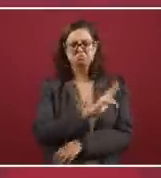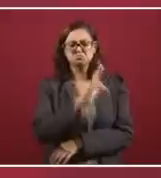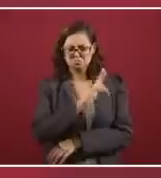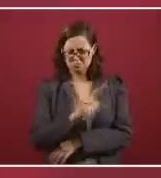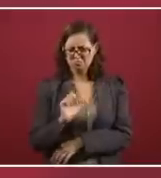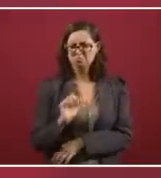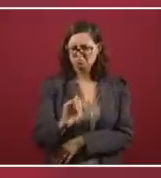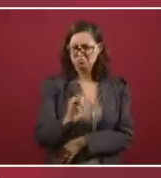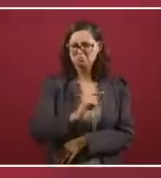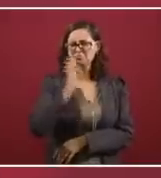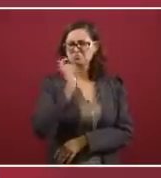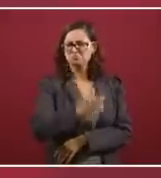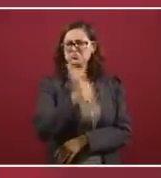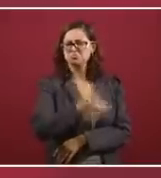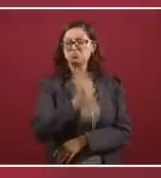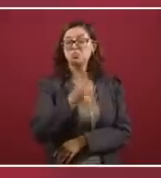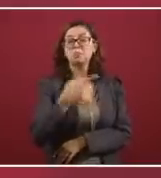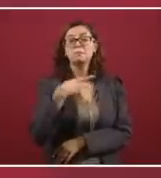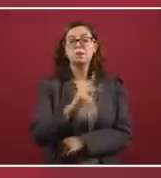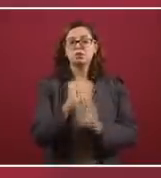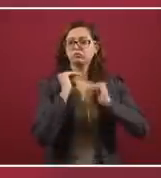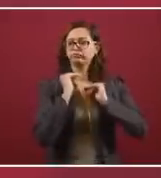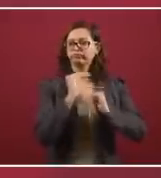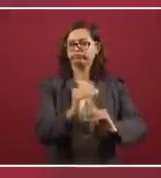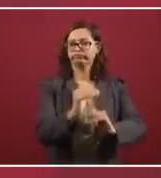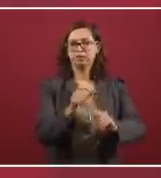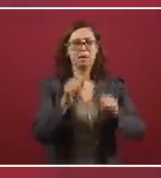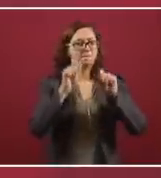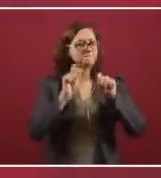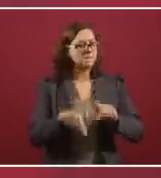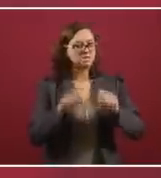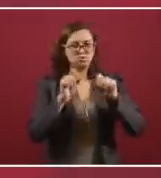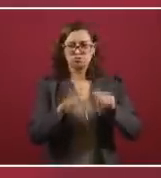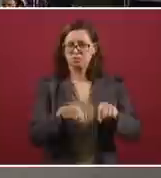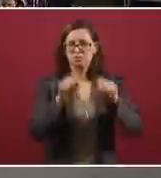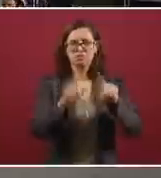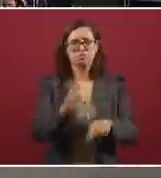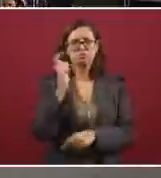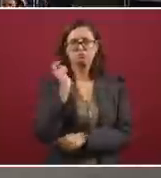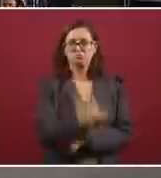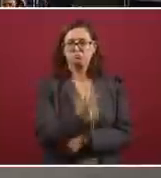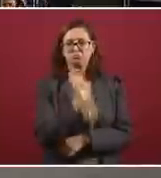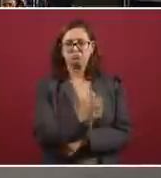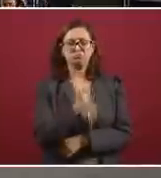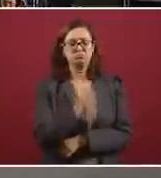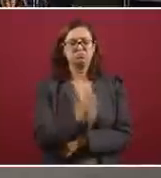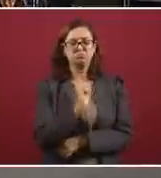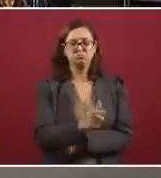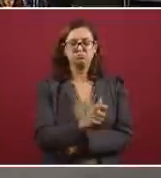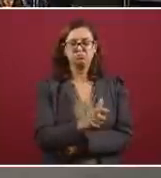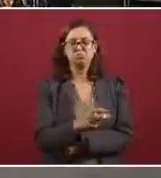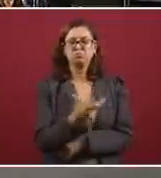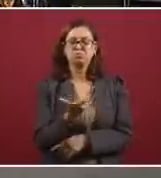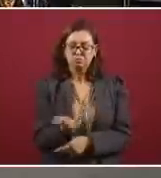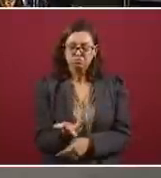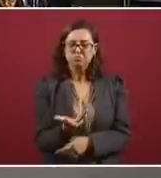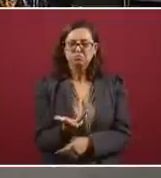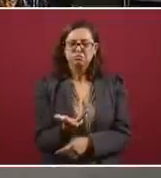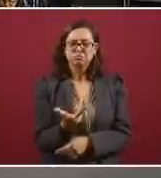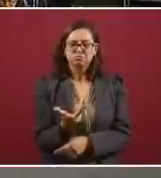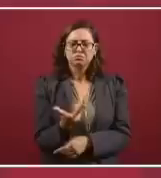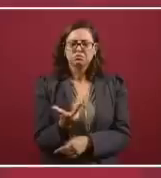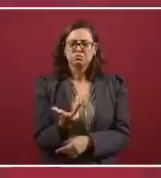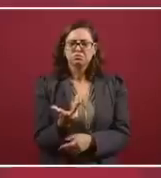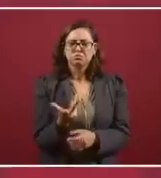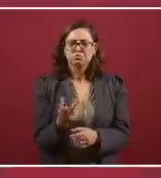ayuda a que la CFE pague un importe menor al final del día de las rentas, y que también,